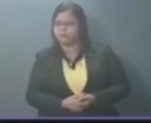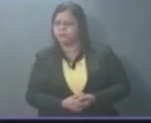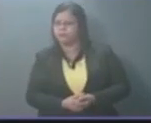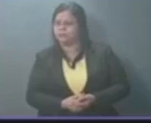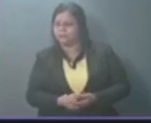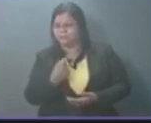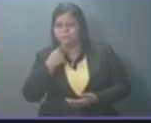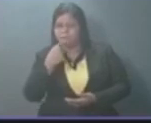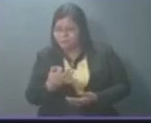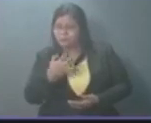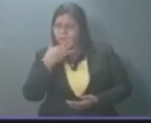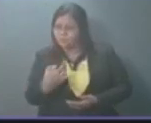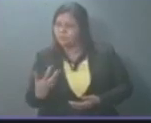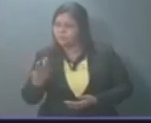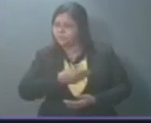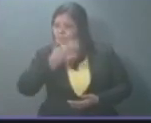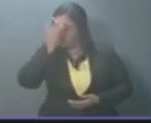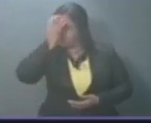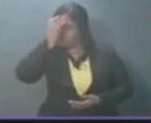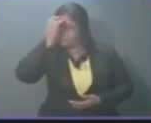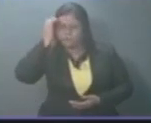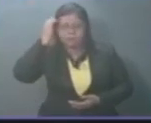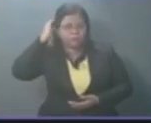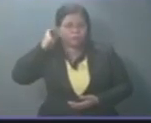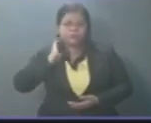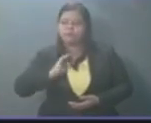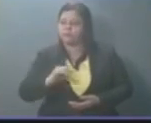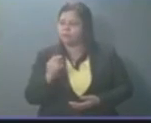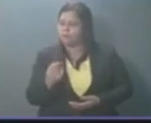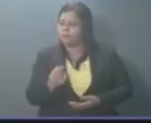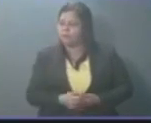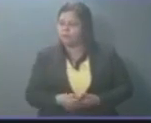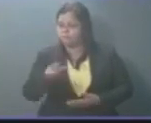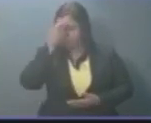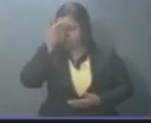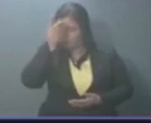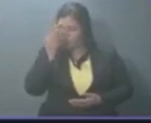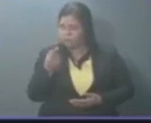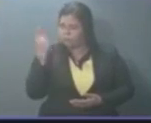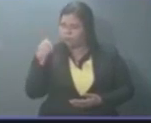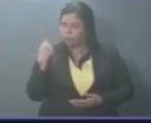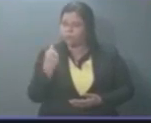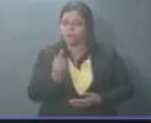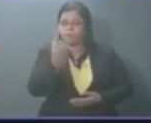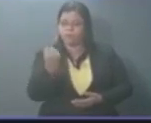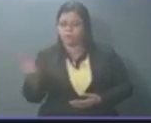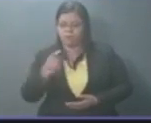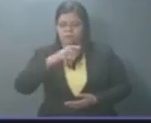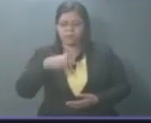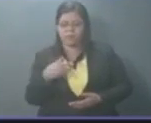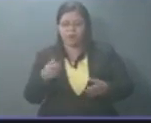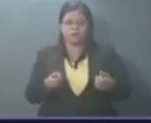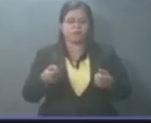es verdaderamente preocupante. Esto sucedió el día de domingo. Conductor de